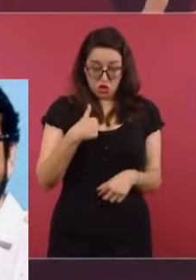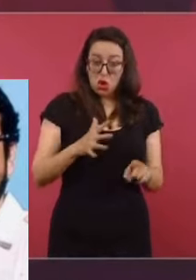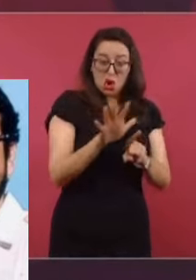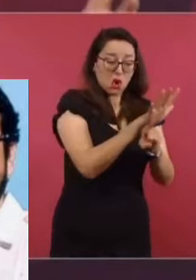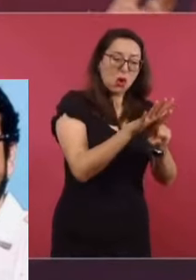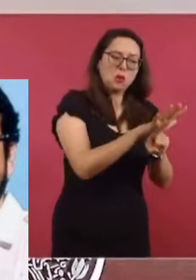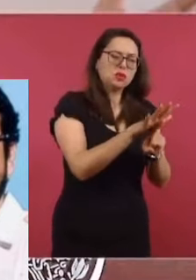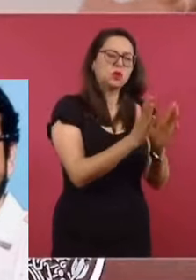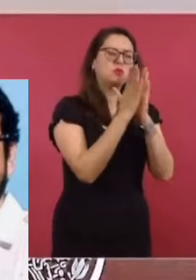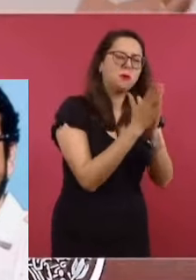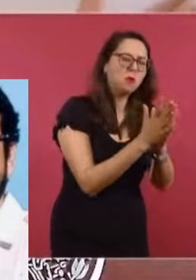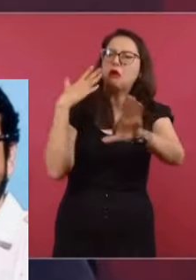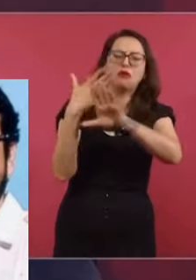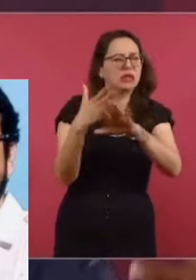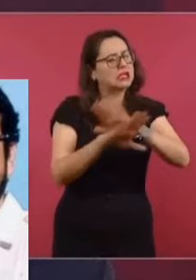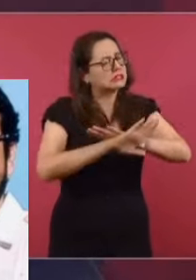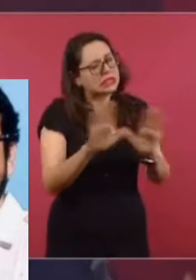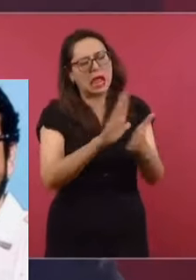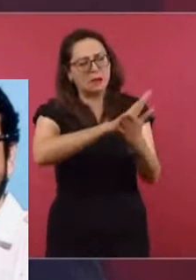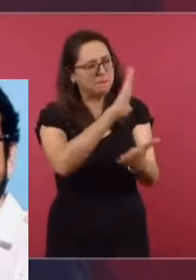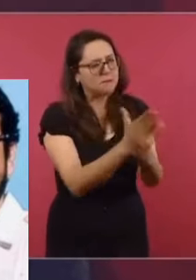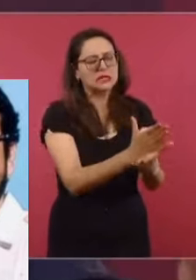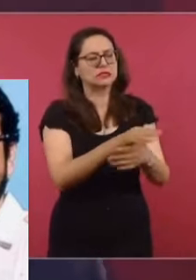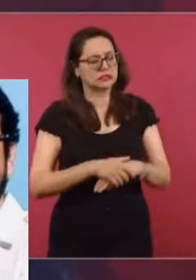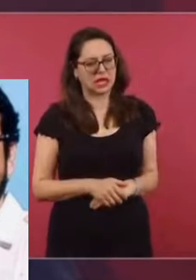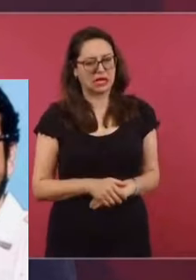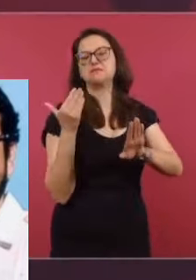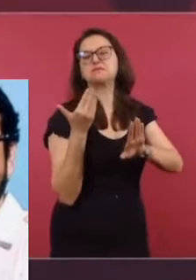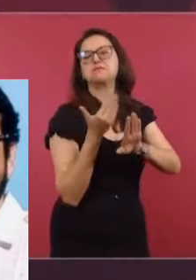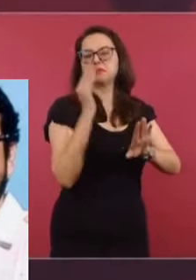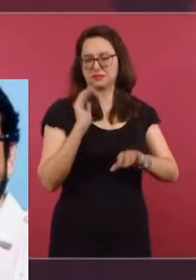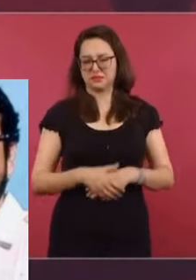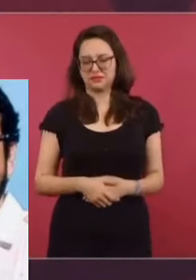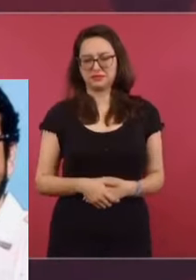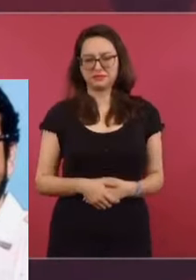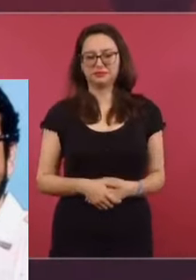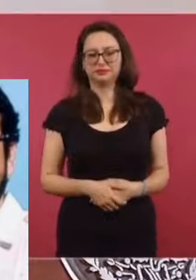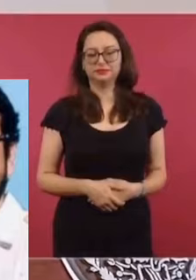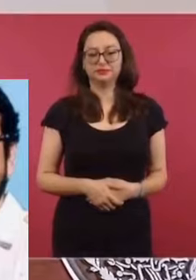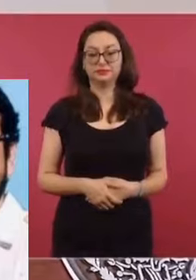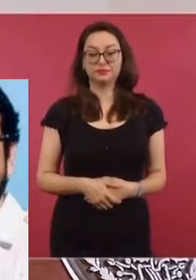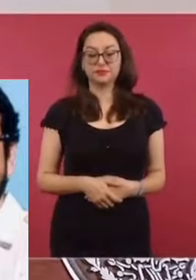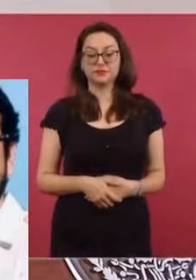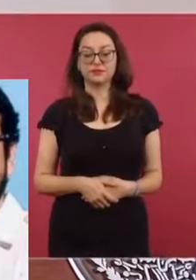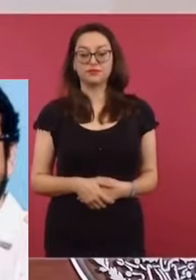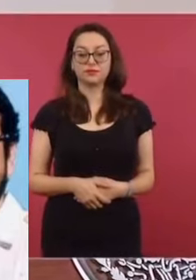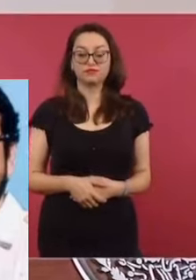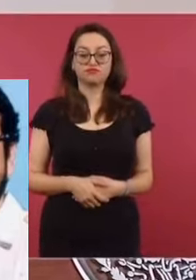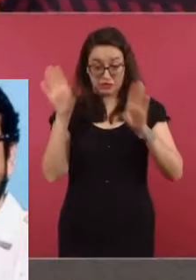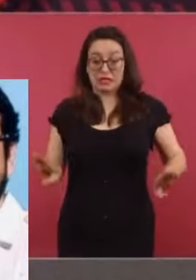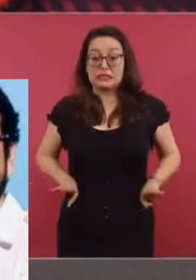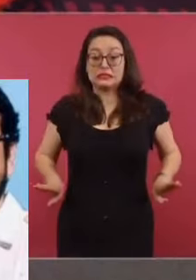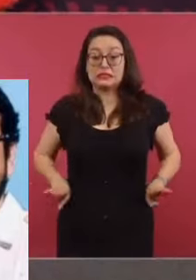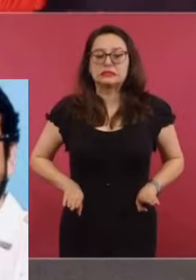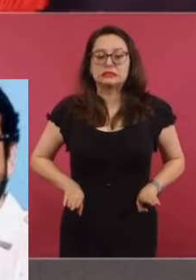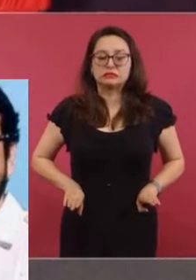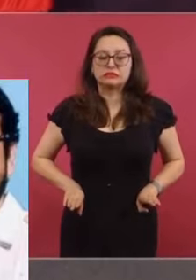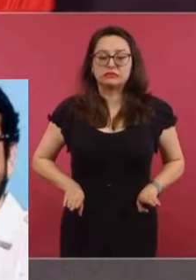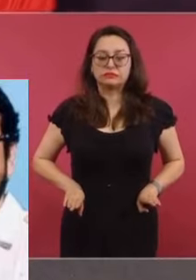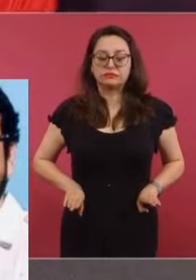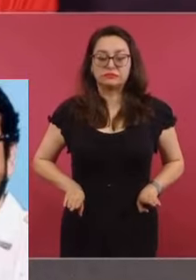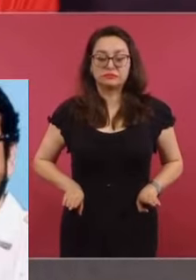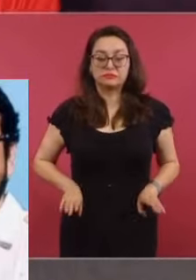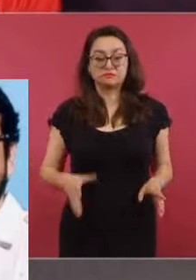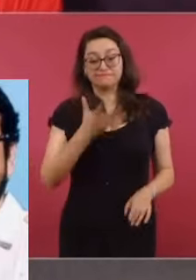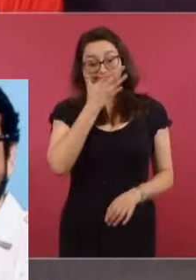no eche a andar una campaña de mentiras y de calumnias en contra de nosotros? Una de las características del conservadurismo es que